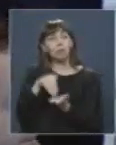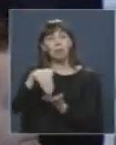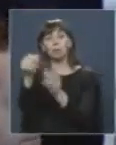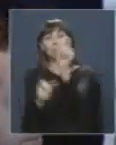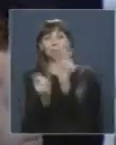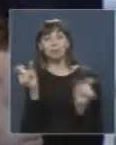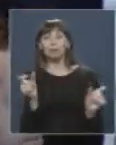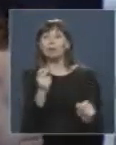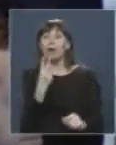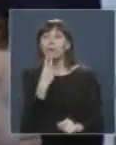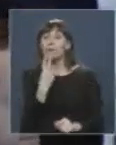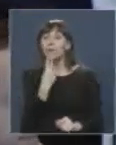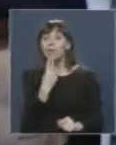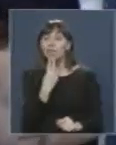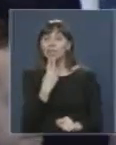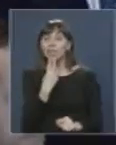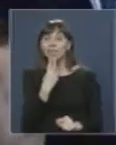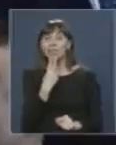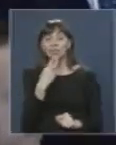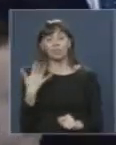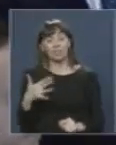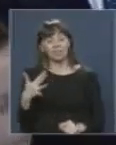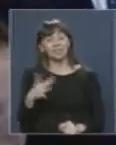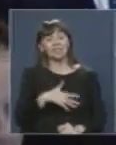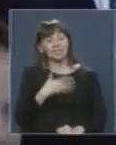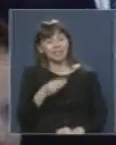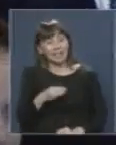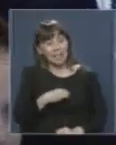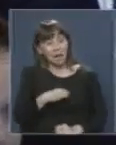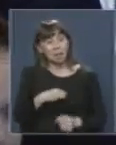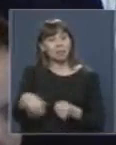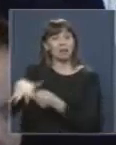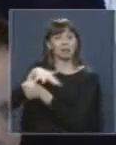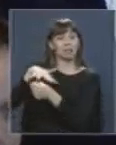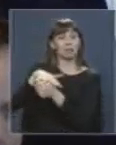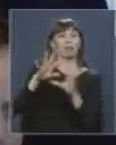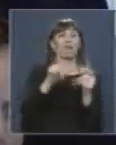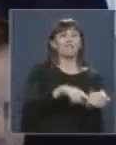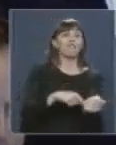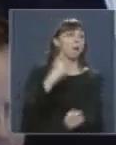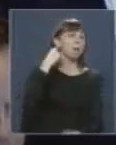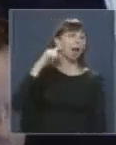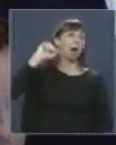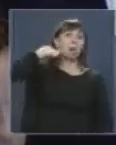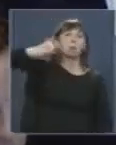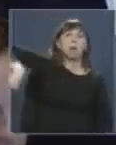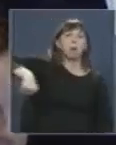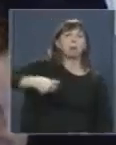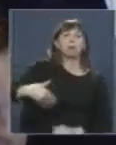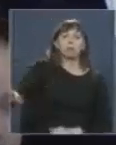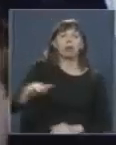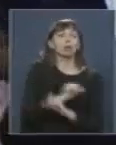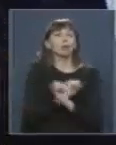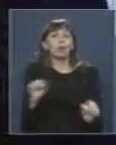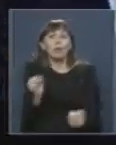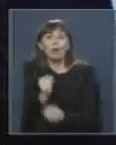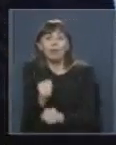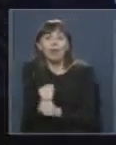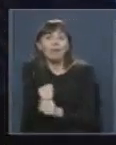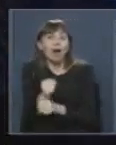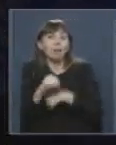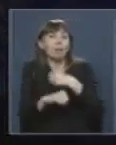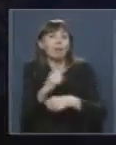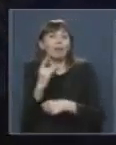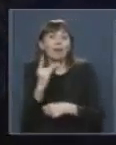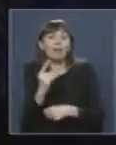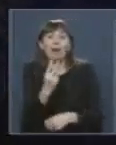hoy se encuentran viviendo una realidad lamentable, muchas veces ignorada por su propia familia, sin posibilidades de trabajar y lamentablemente